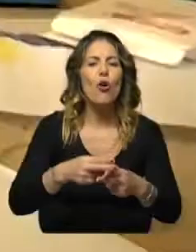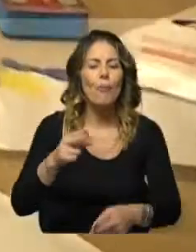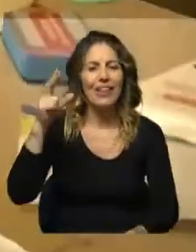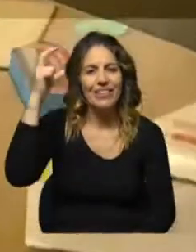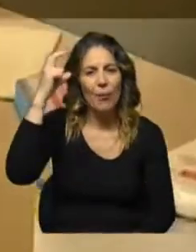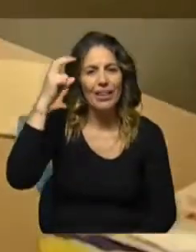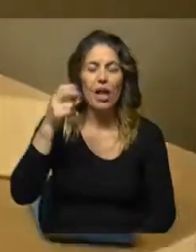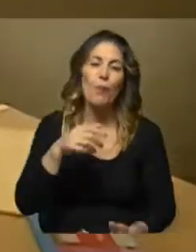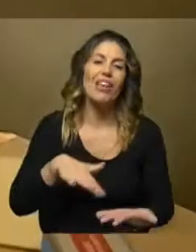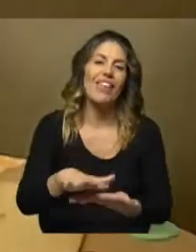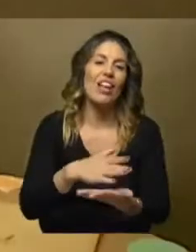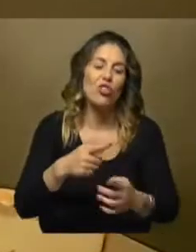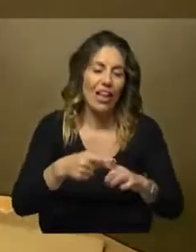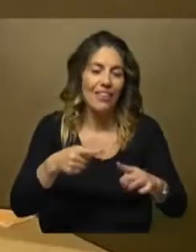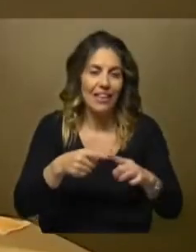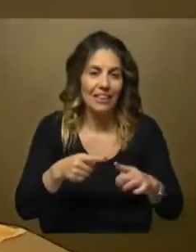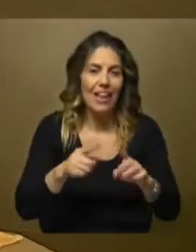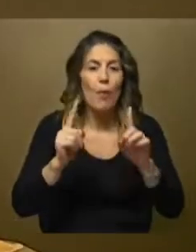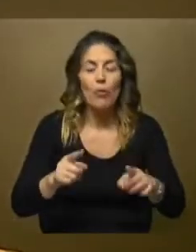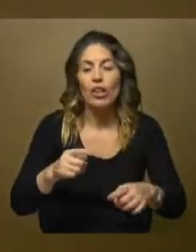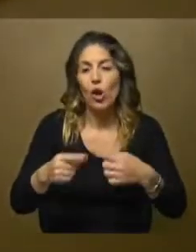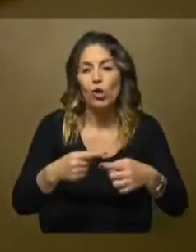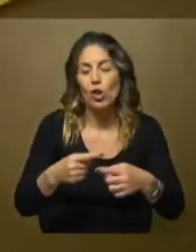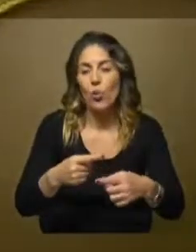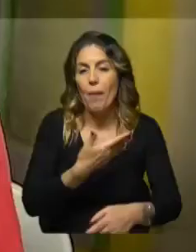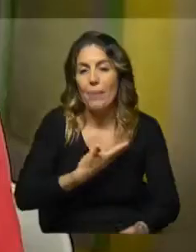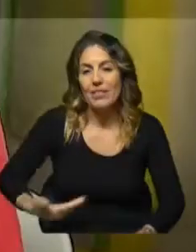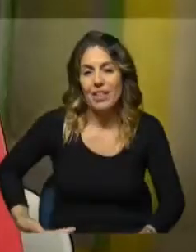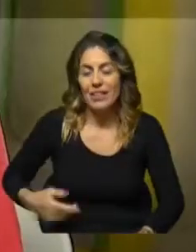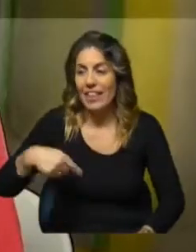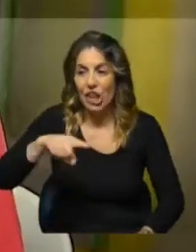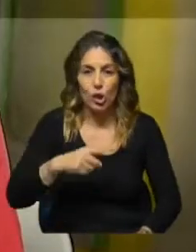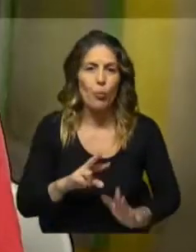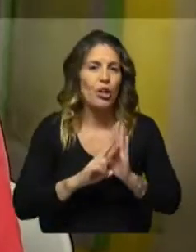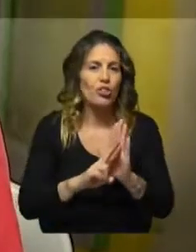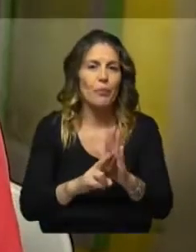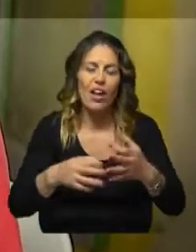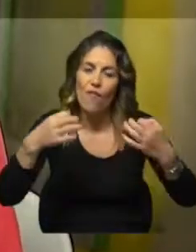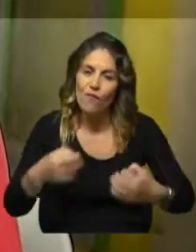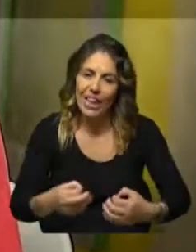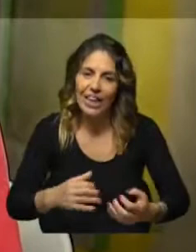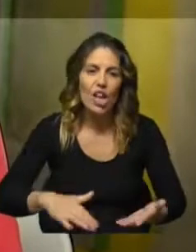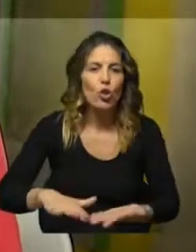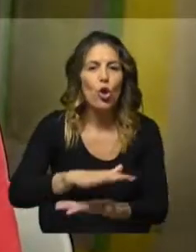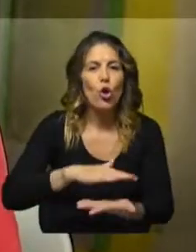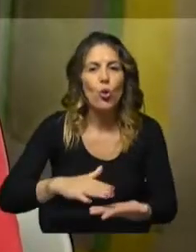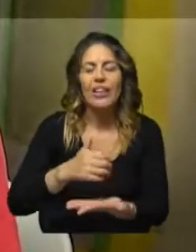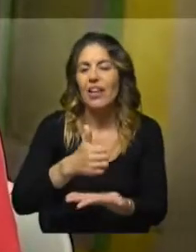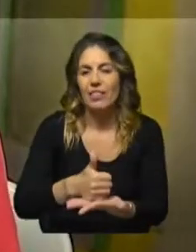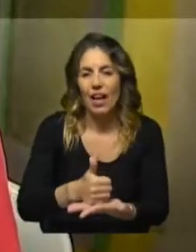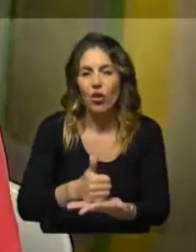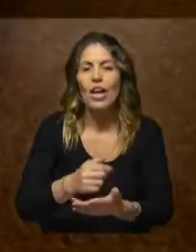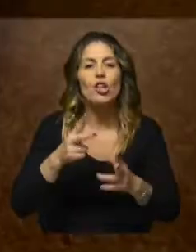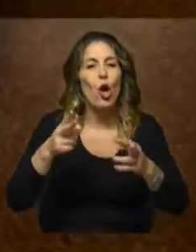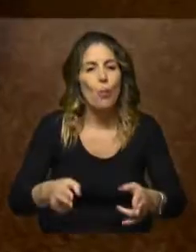es tejano, porque creo que sigue siendo el presidente de todos, porque nos ha representado muy bien en todo lugar que ha estado y en todo el